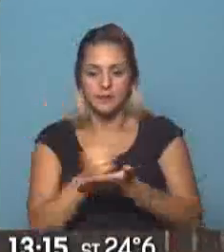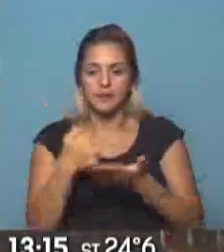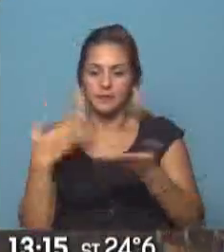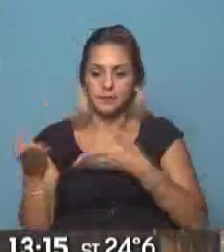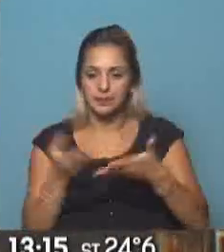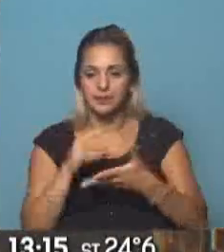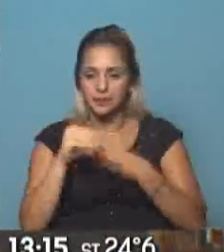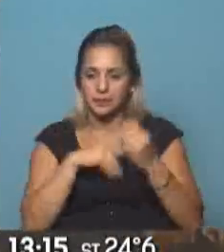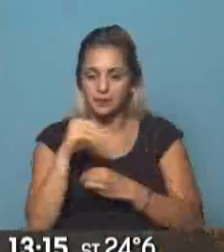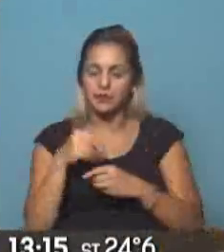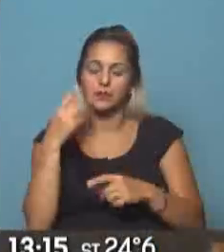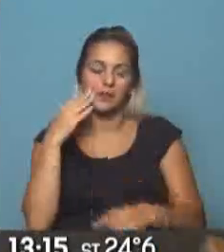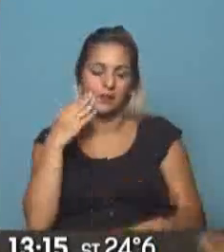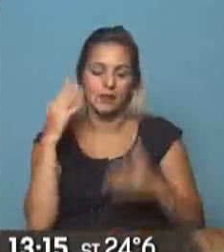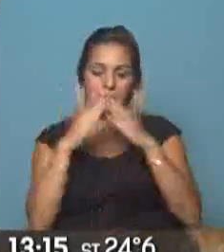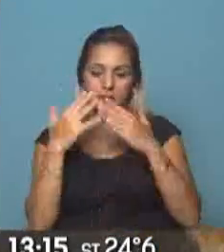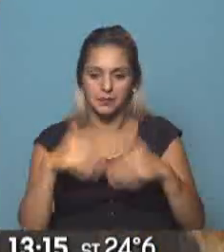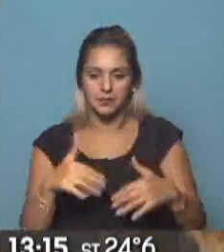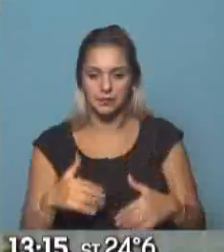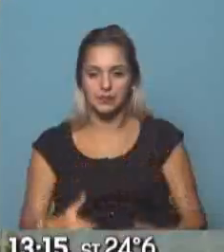a familiares por la tarde en Casa Rosada.